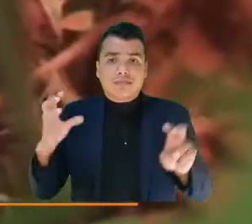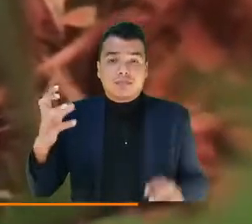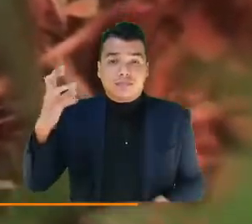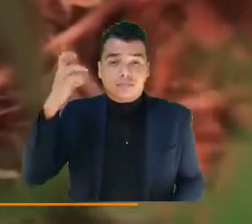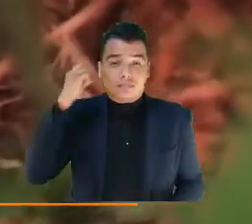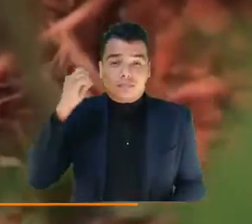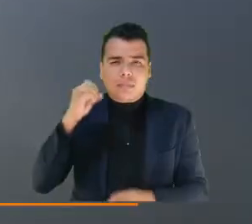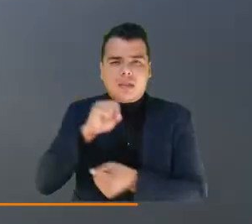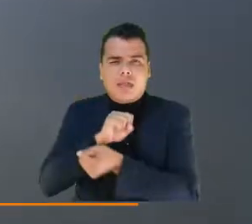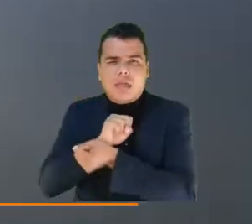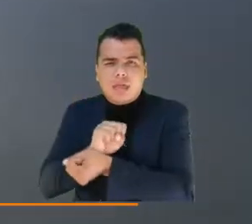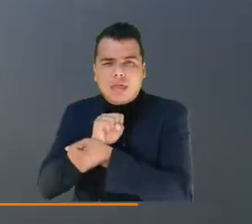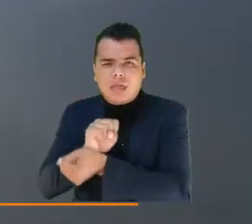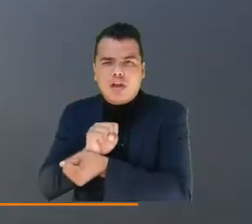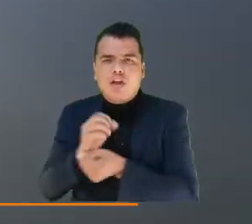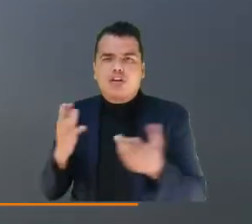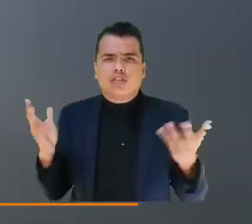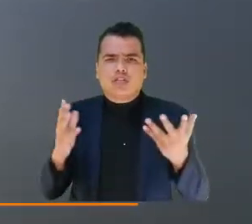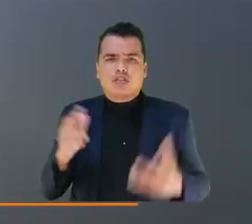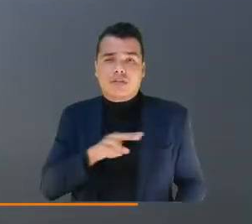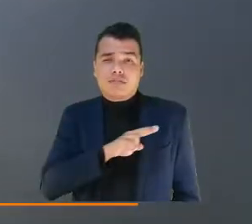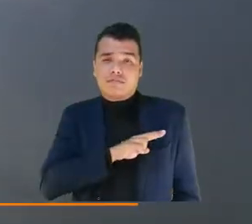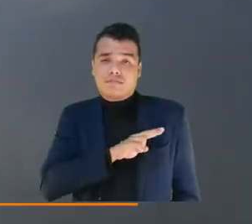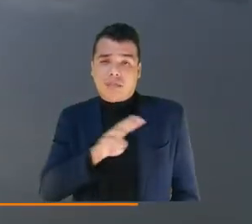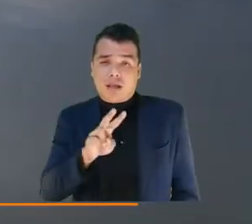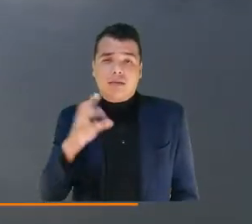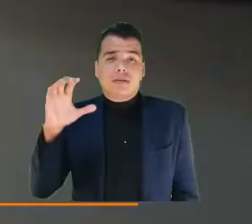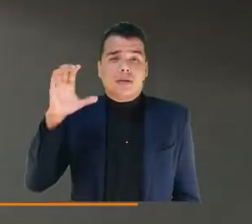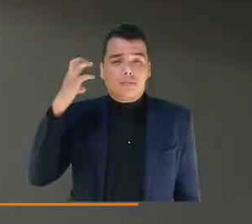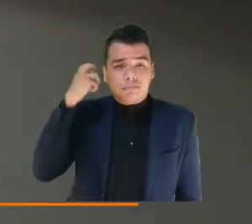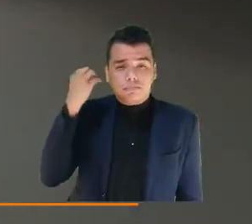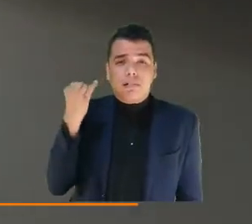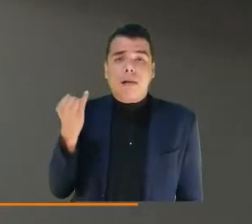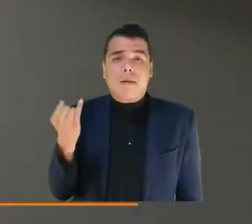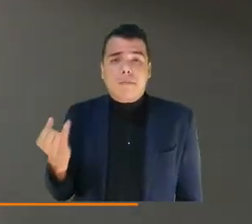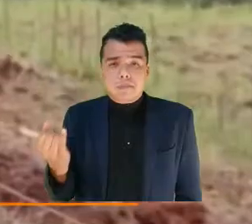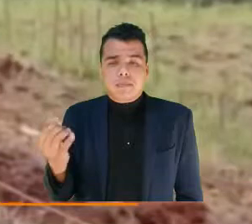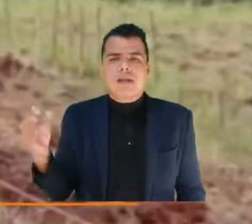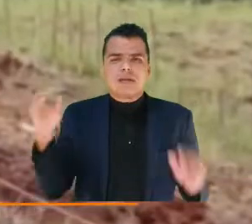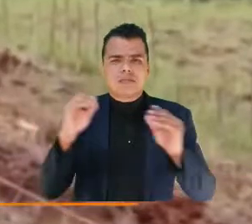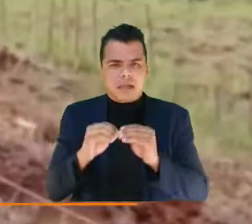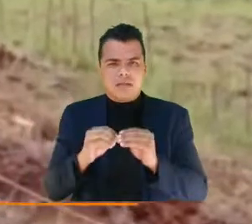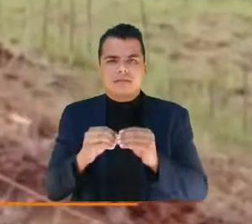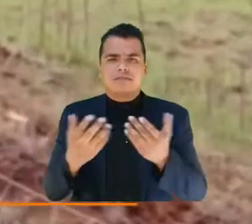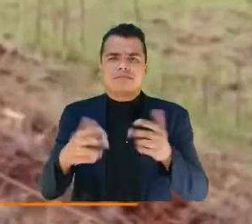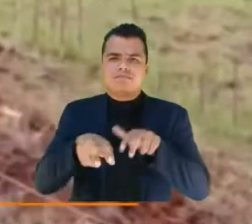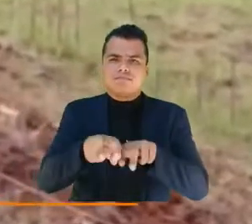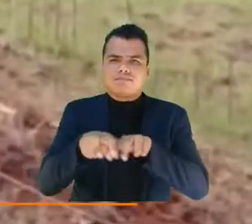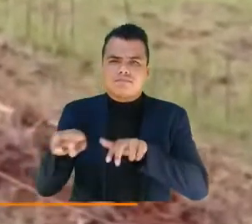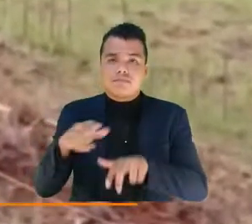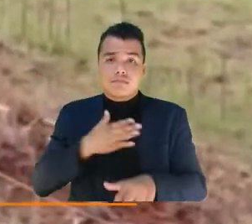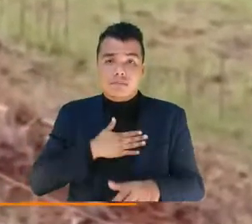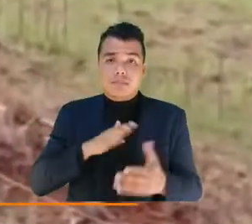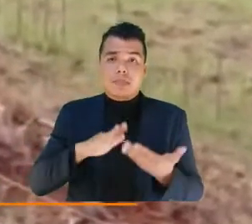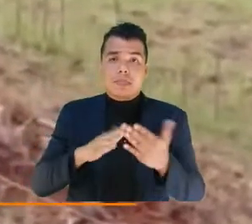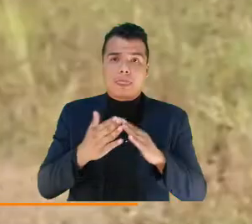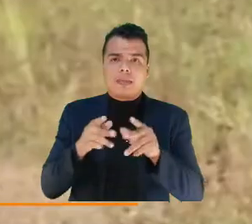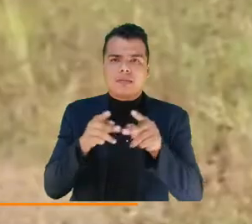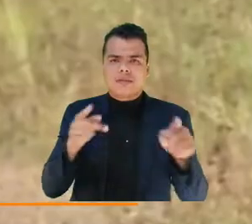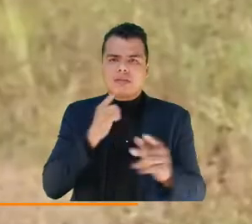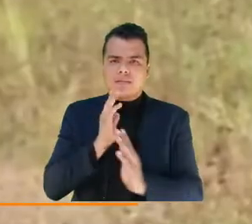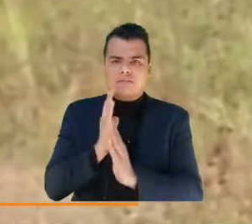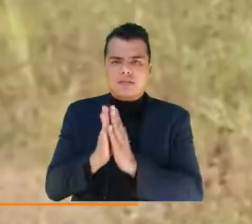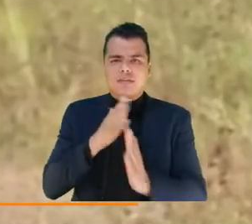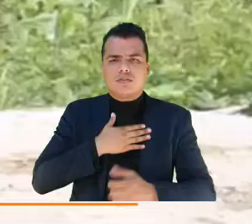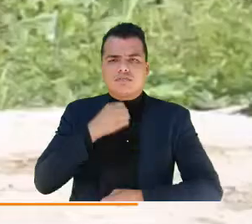fue la esclavitud en el valle geográfico del río Cauca. Está conectado con la agricultura. En mi comunidad la gente dice yo